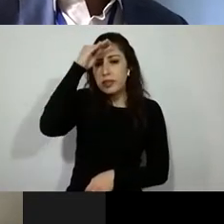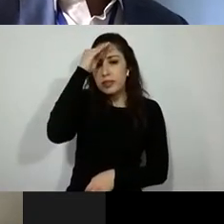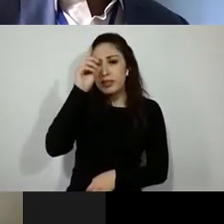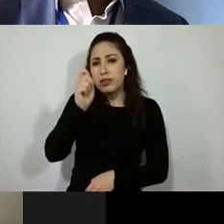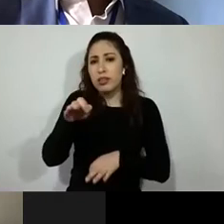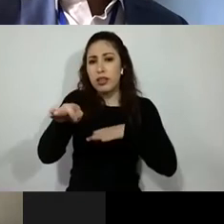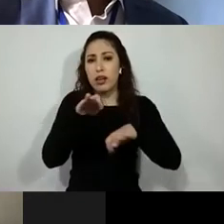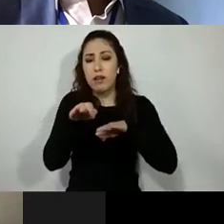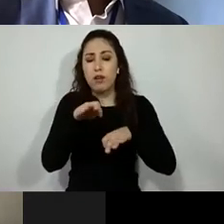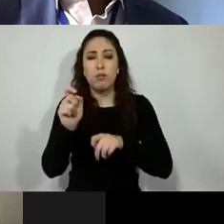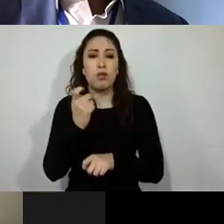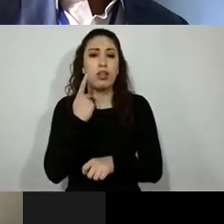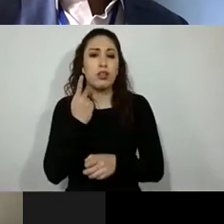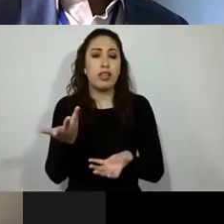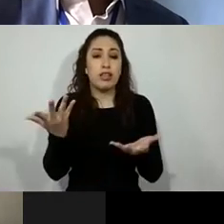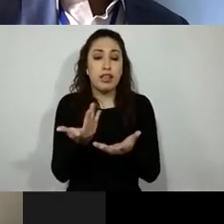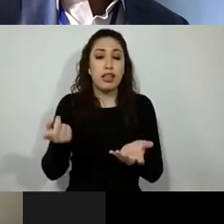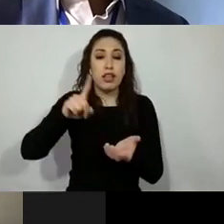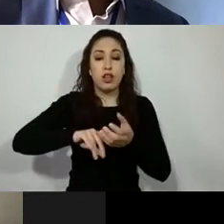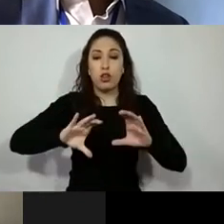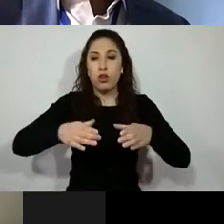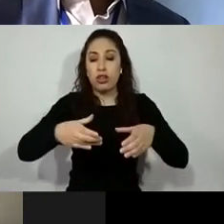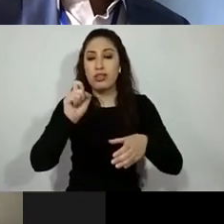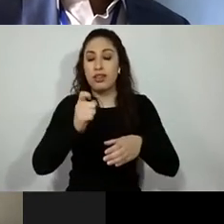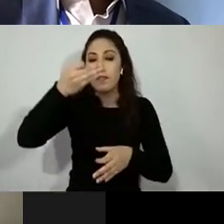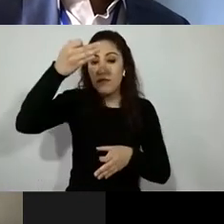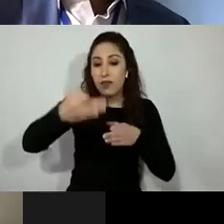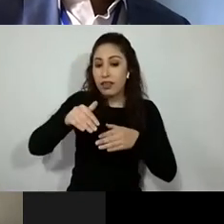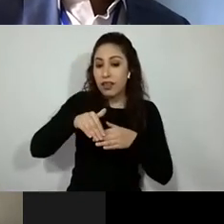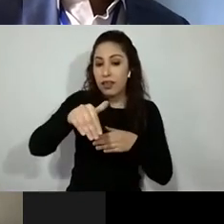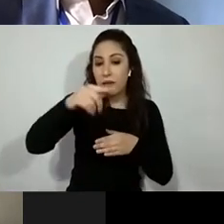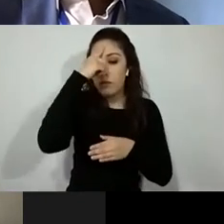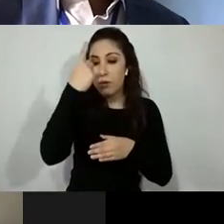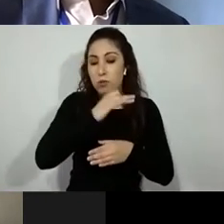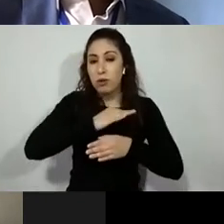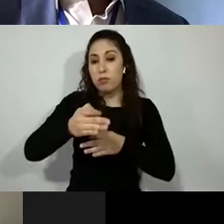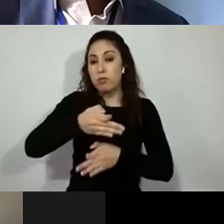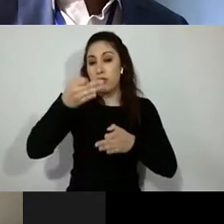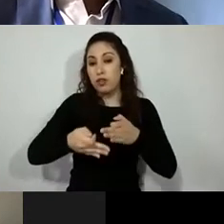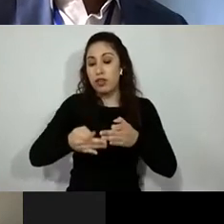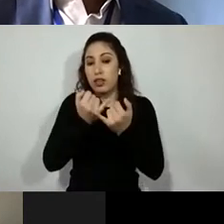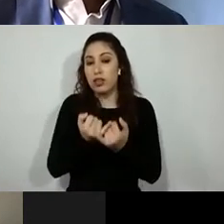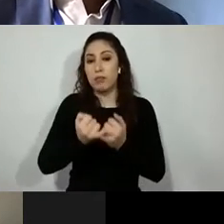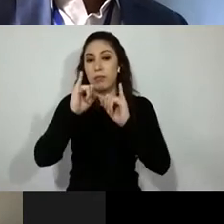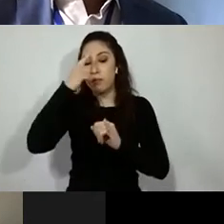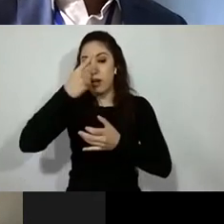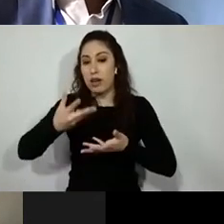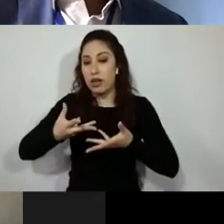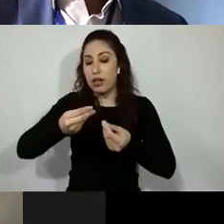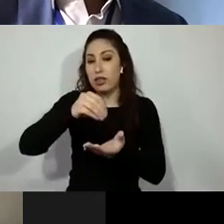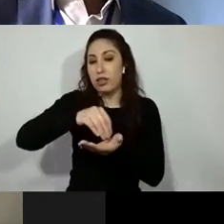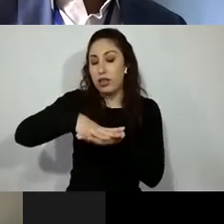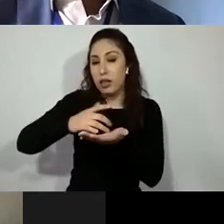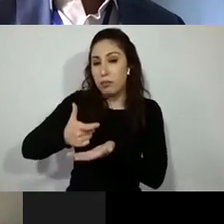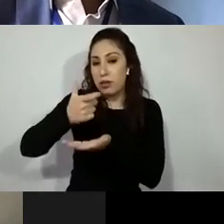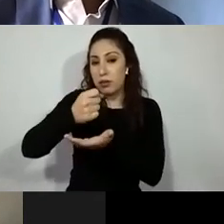y administrativos pendientes para lograr la autonomía presupuestal establecida en la Constitución para